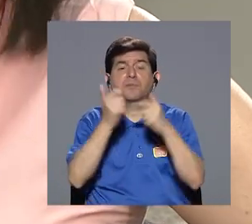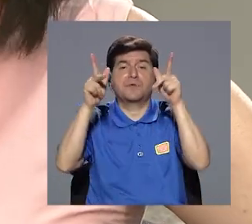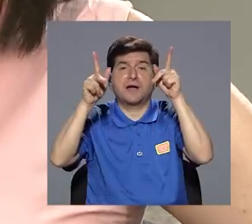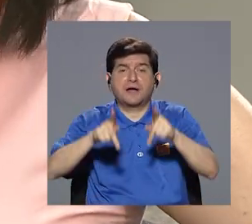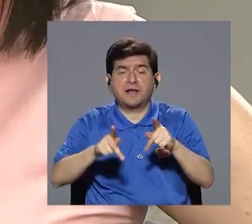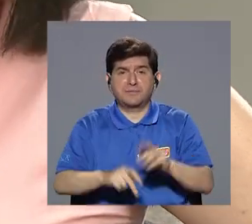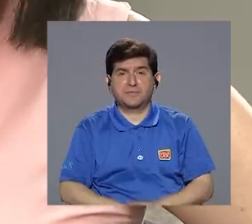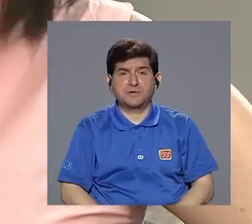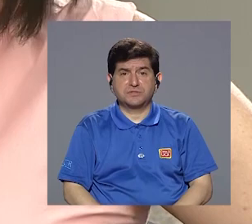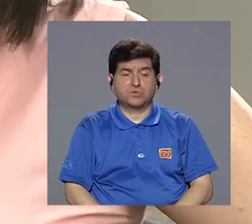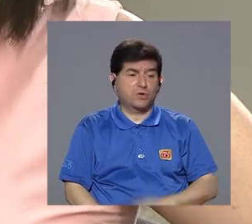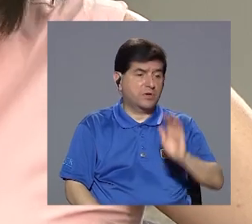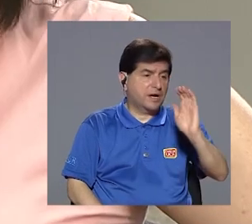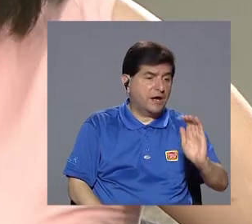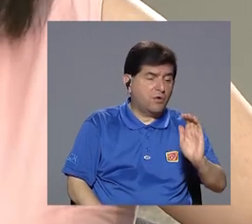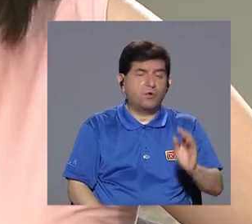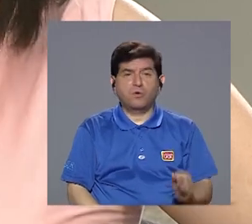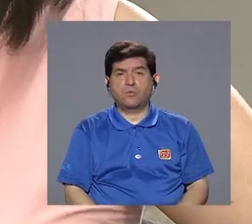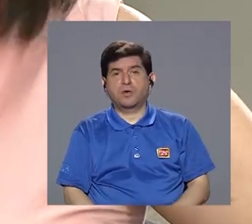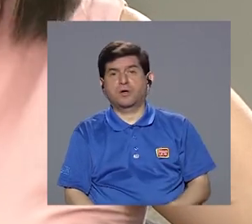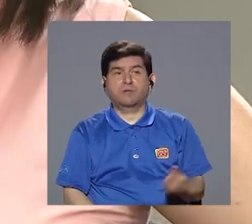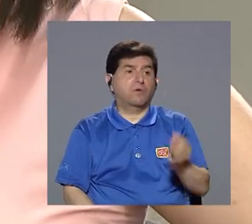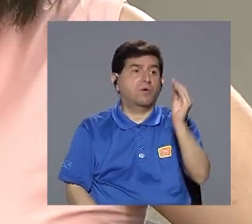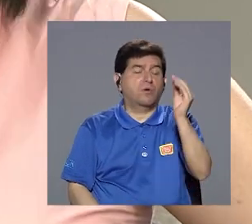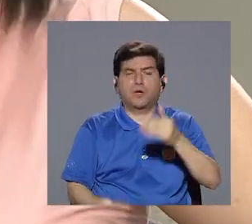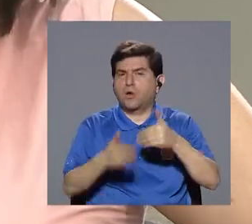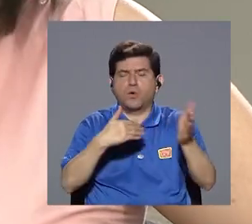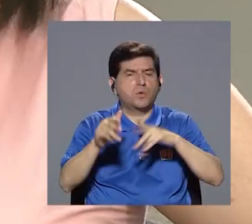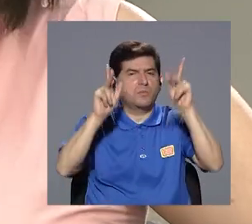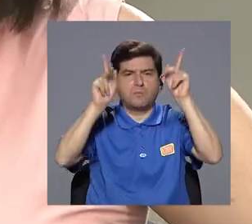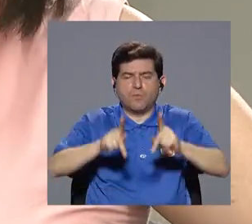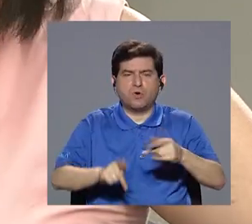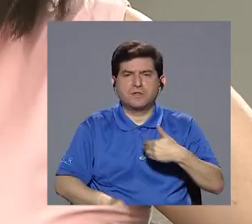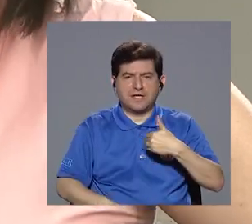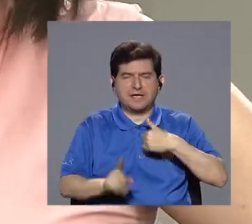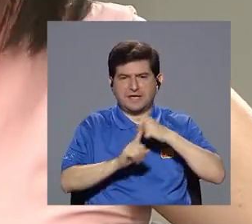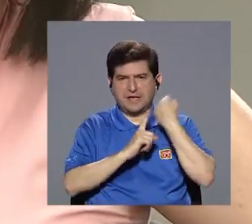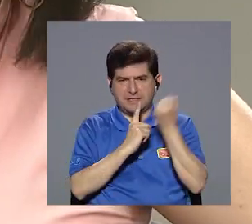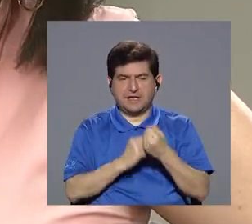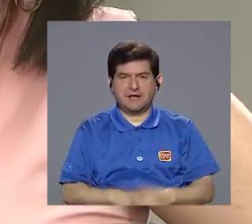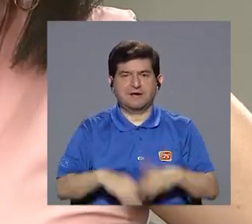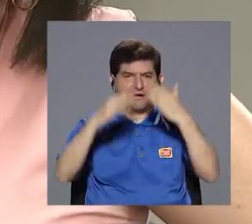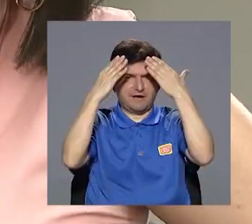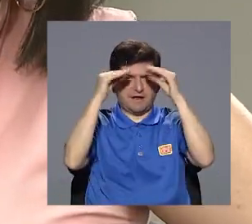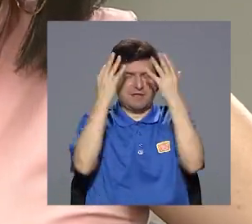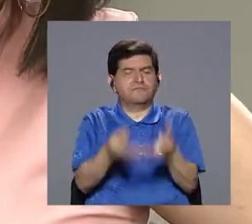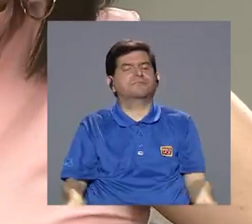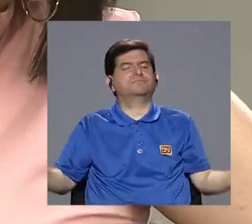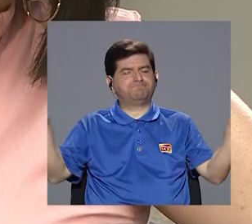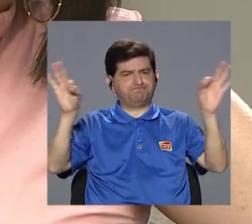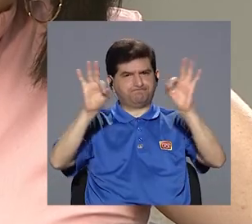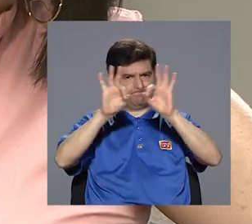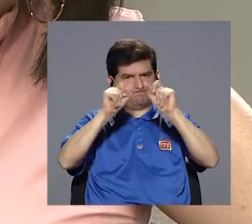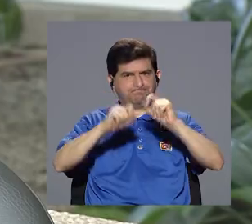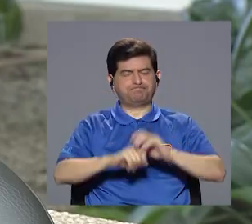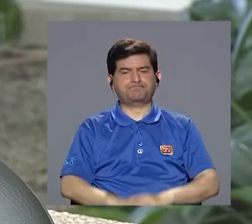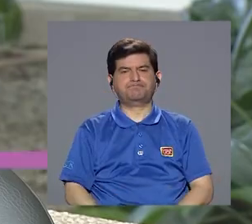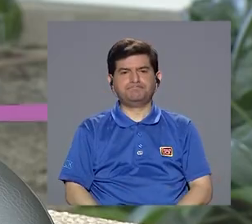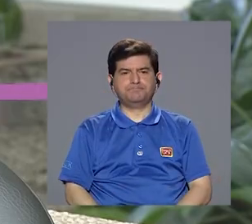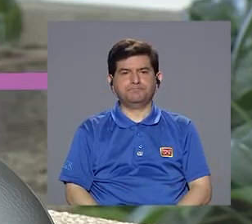apoyar a una persona, a un chico, un niño, digamos, uh-huh. O a cualquier persona que esté pasando por esto? En este caso la información es lo más